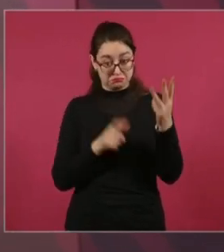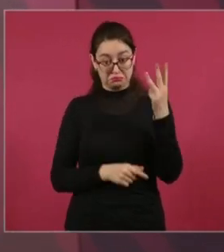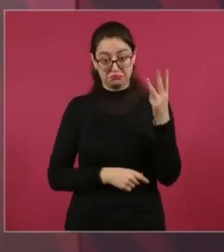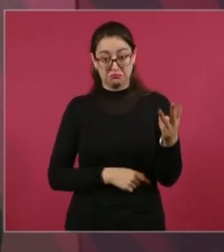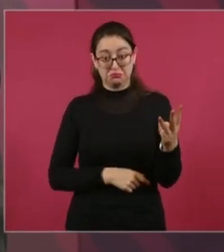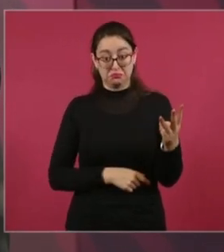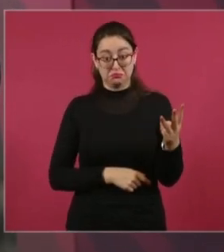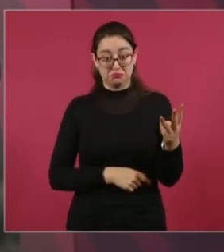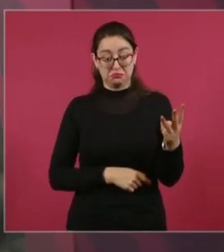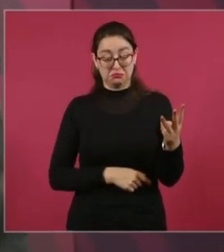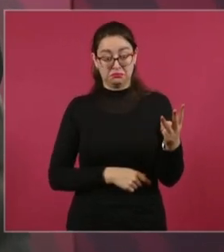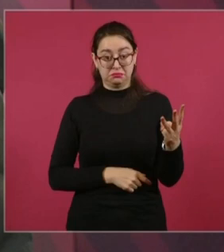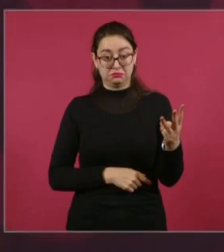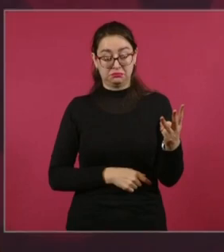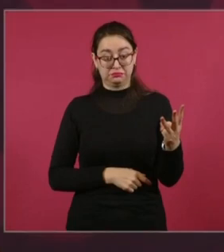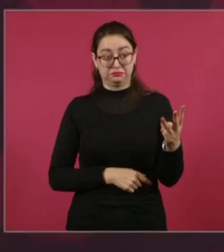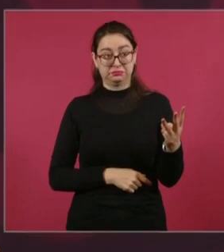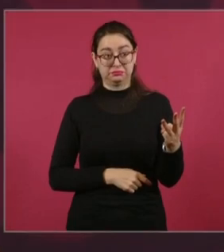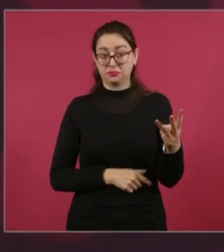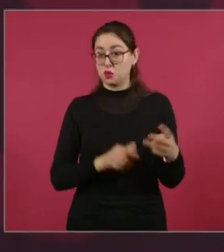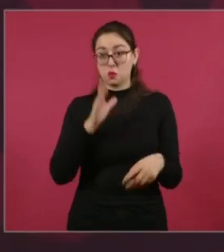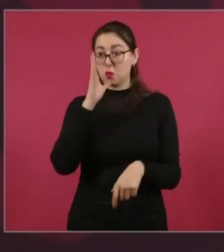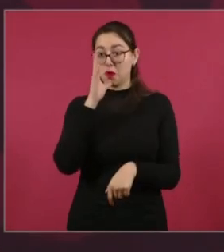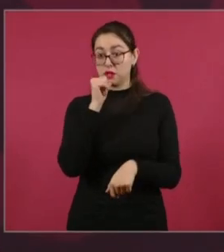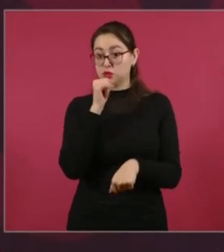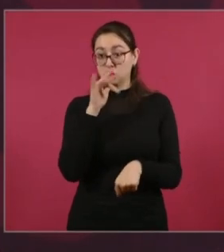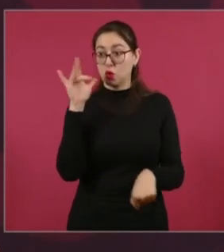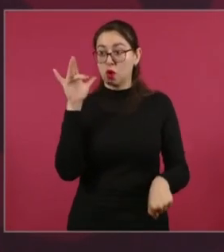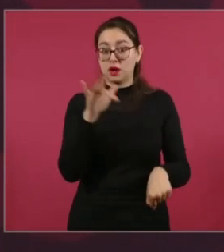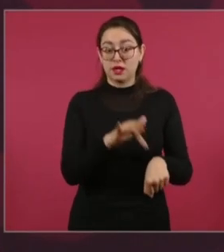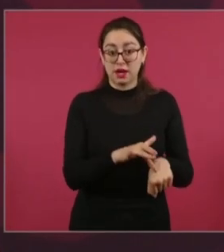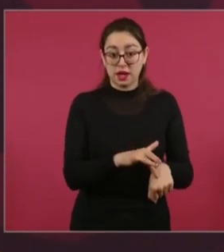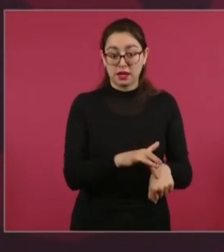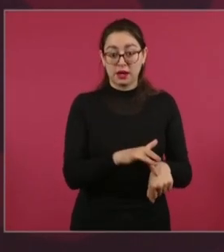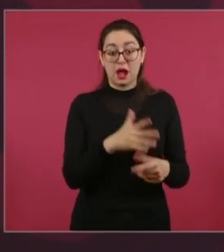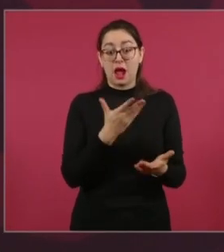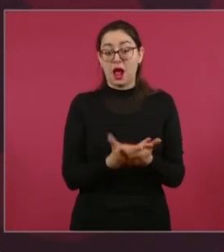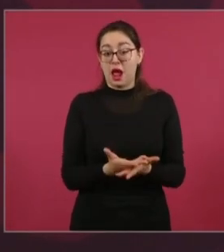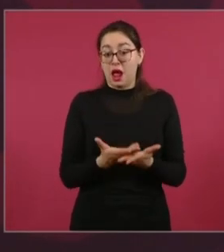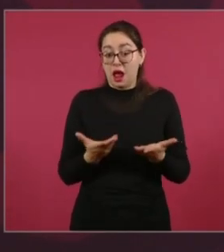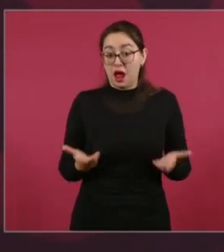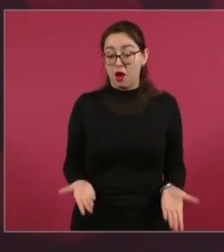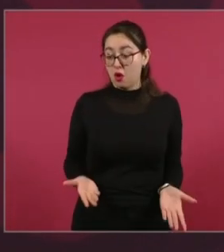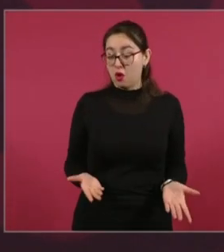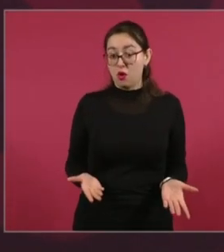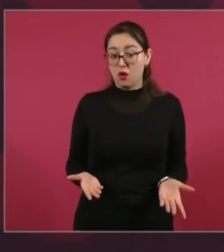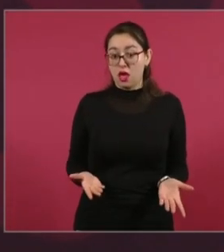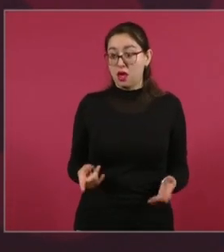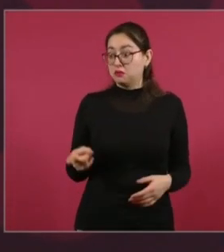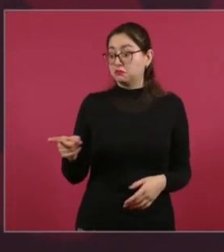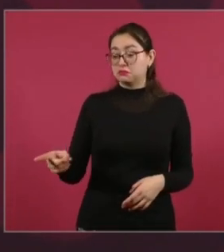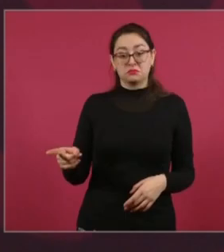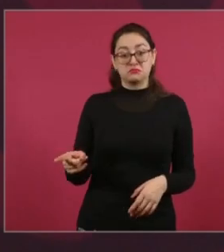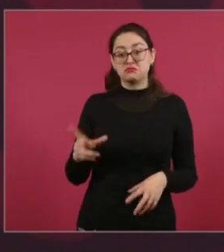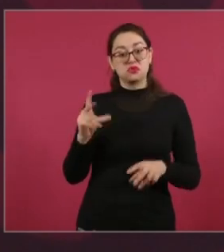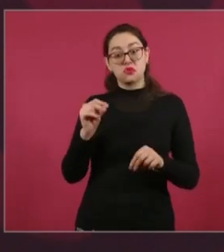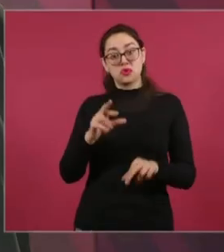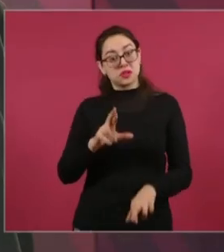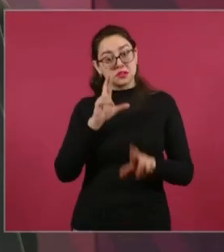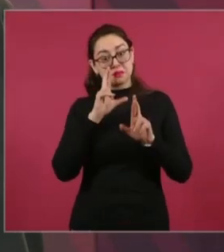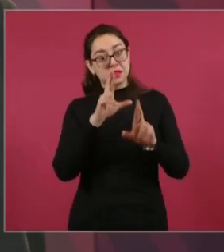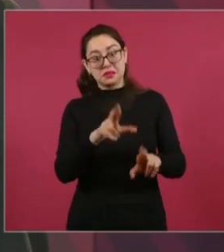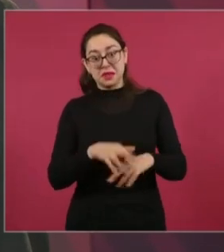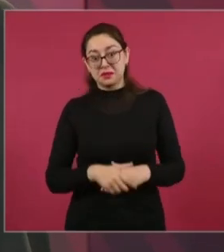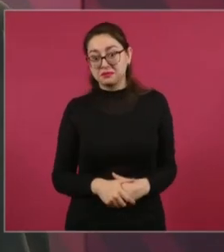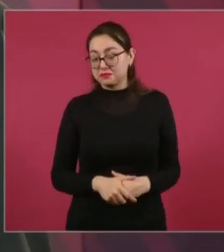Pero eso ya en Televisa ya no se respeta, al menos en